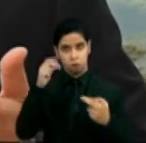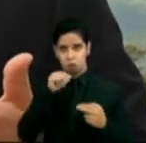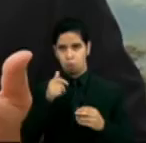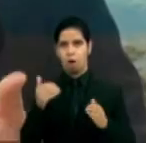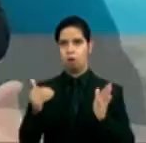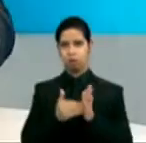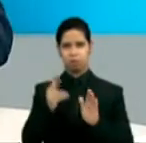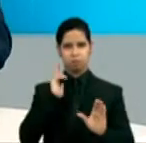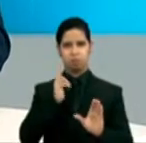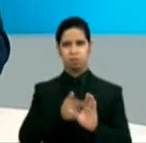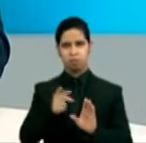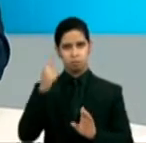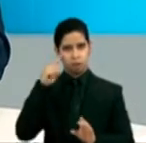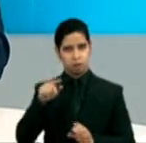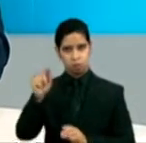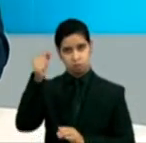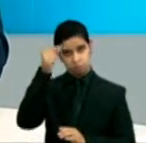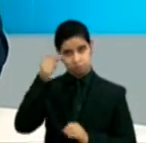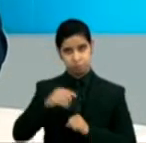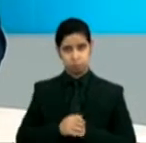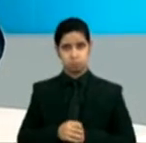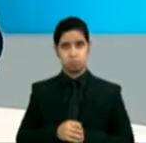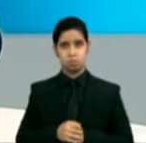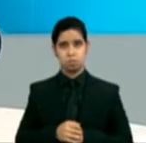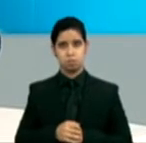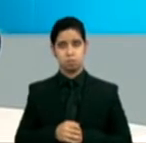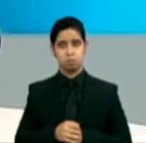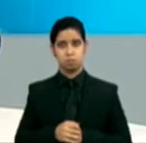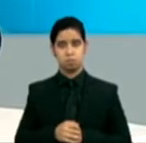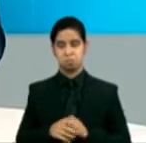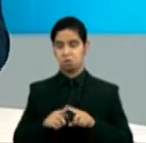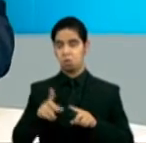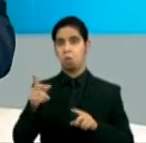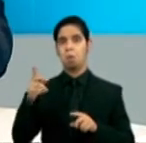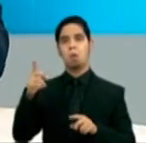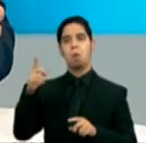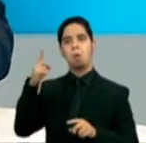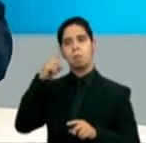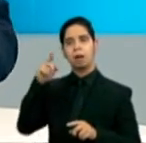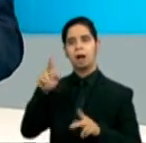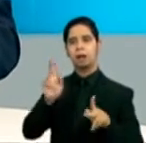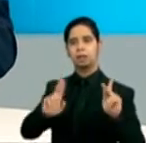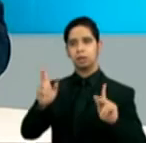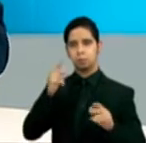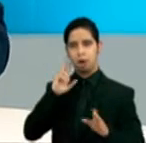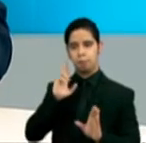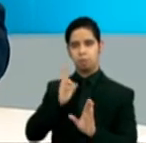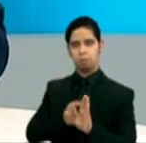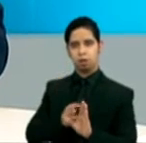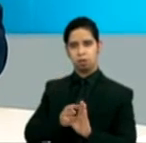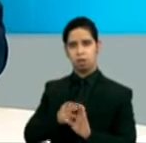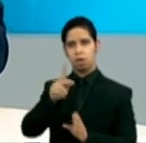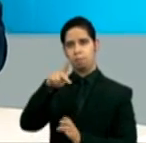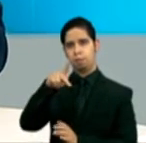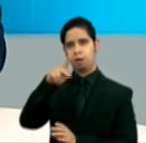aspire a la gobernación por el Partido Popular Democrático? Porque ya él ha señalado que el año